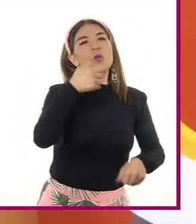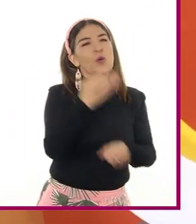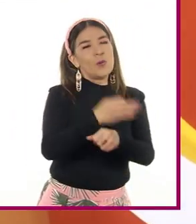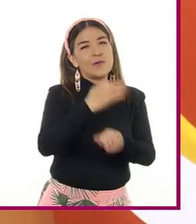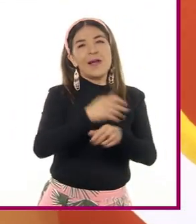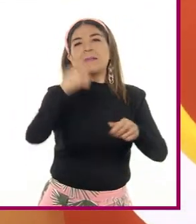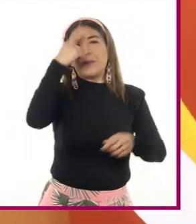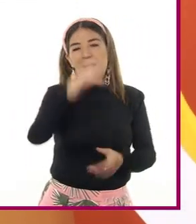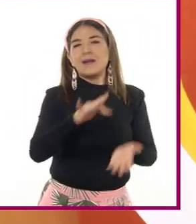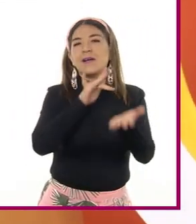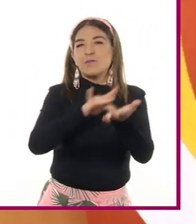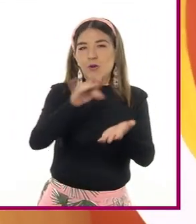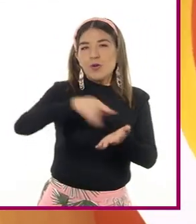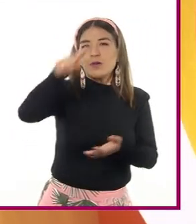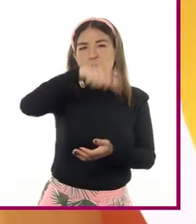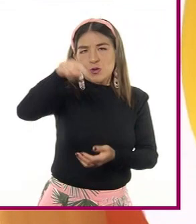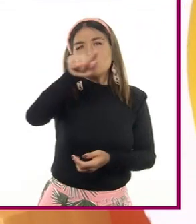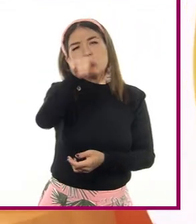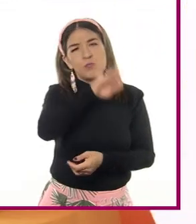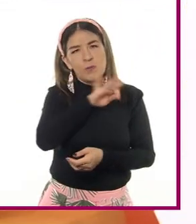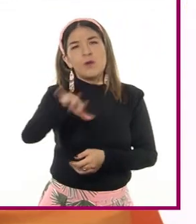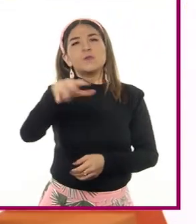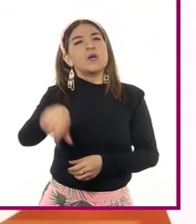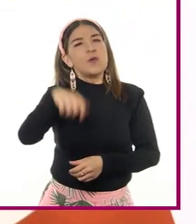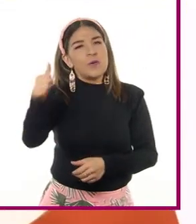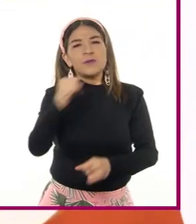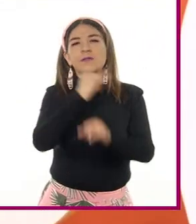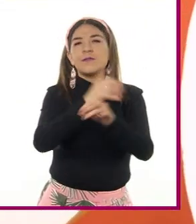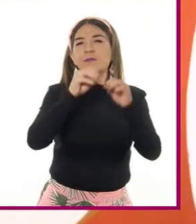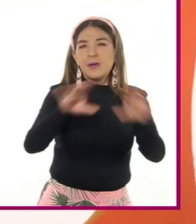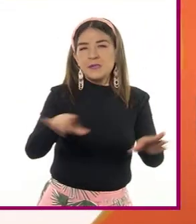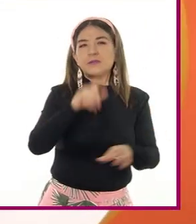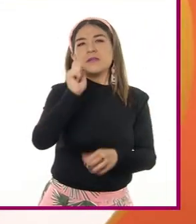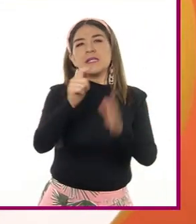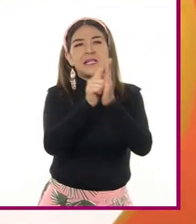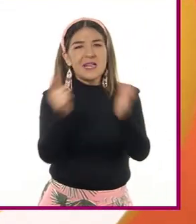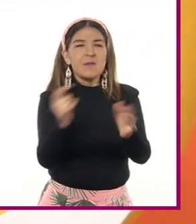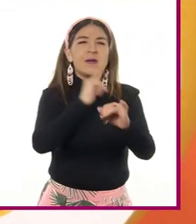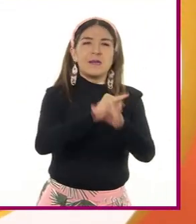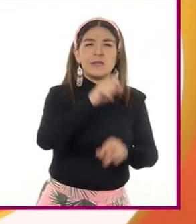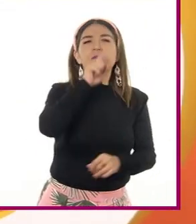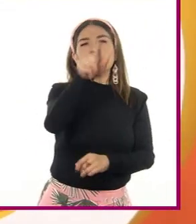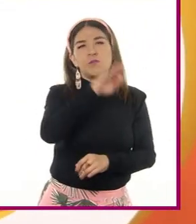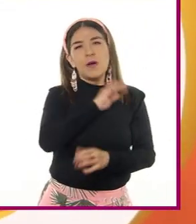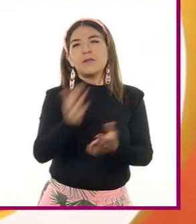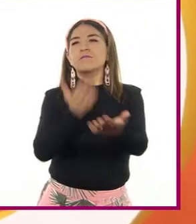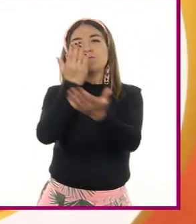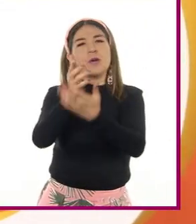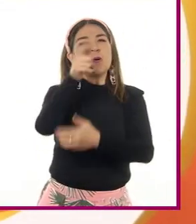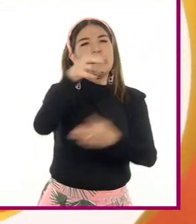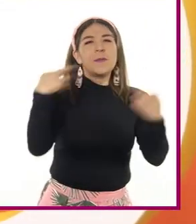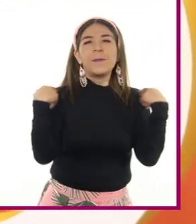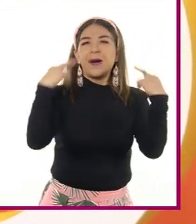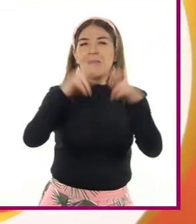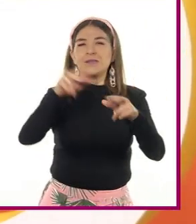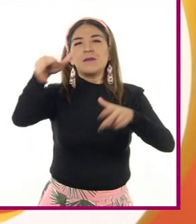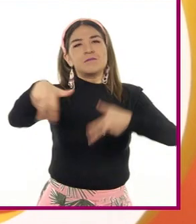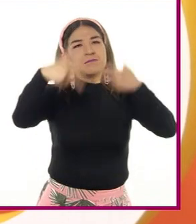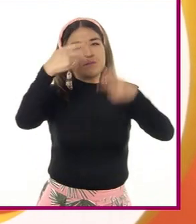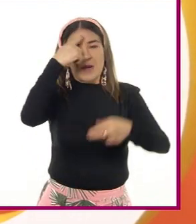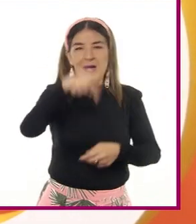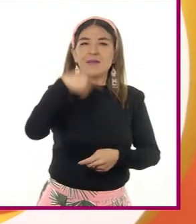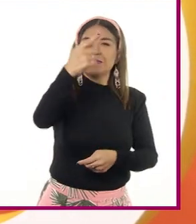material de apoyo y que pueden consultar otras fuentes. También pueden pedir ayuda y retroalimentación a distancia de sus